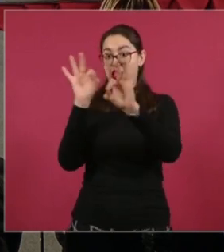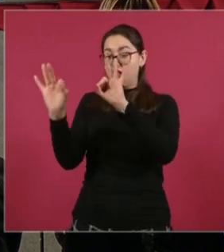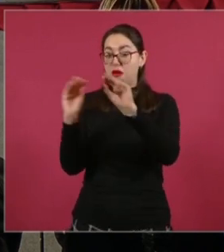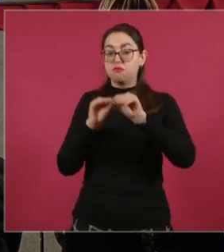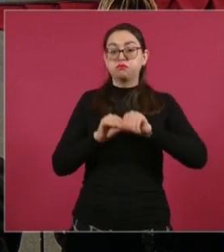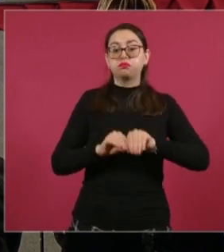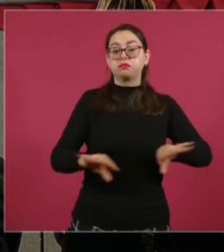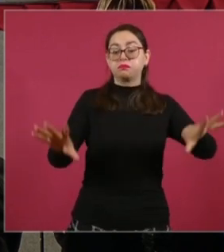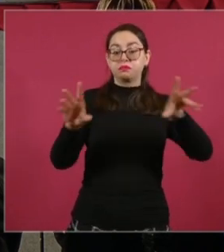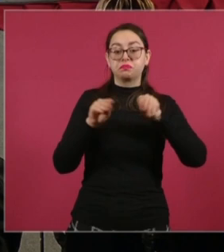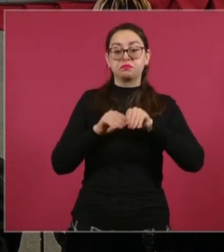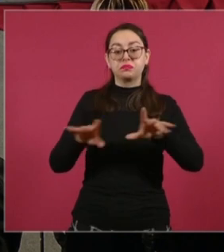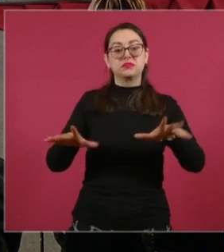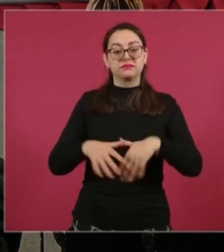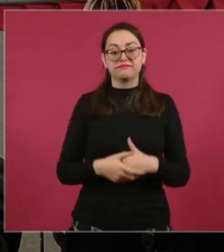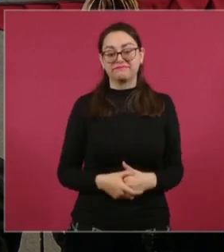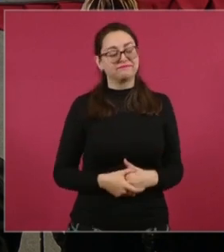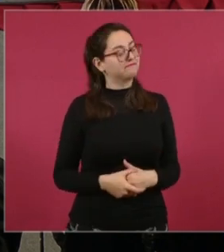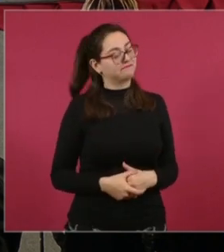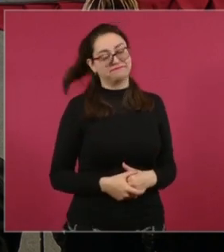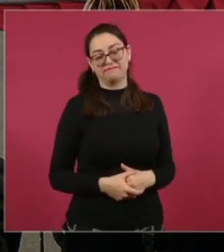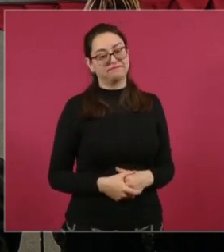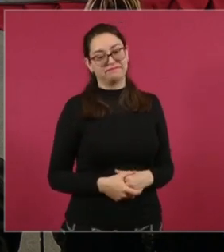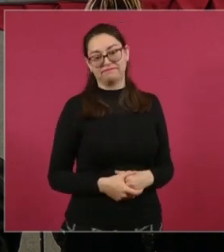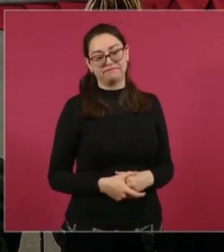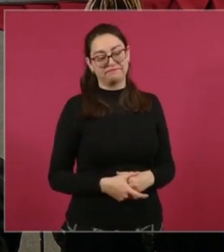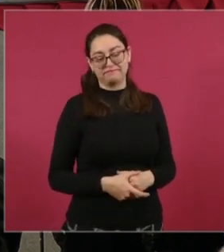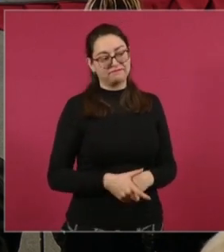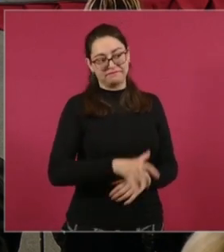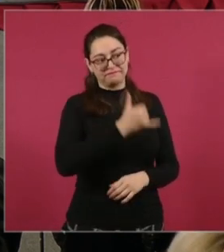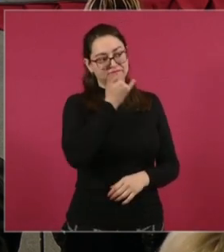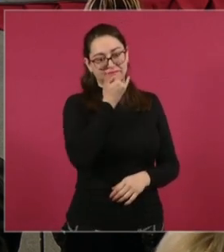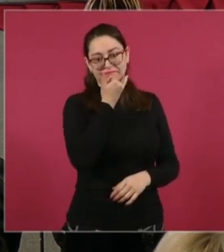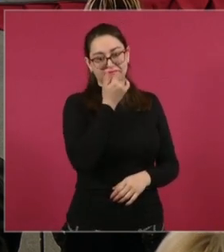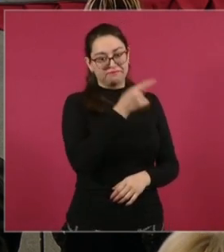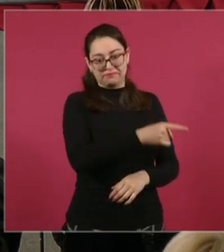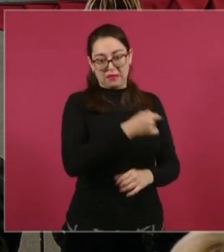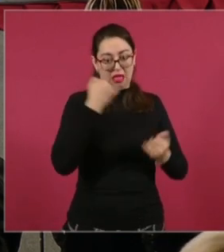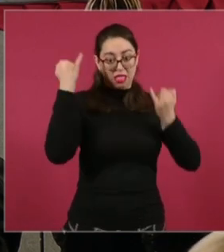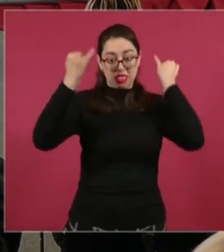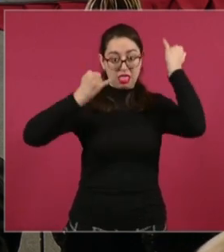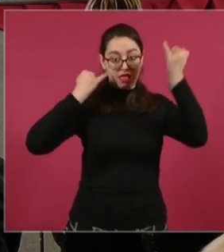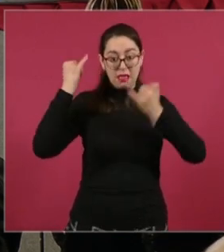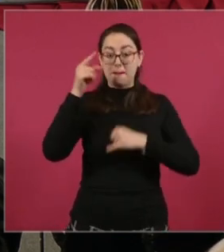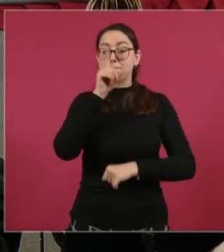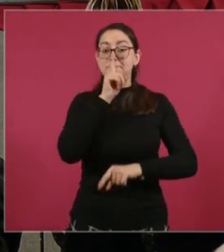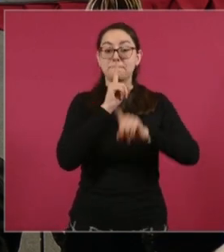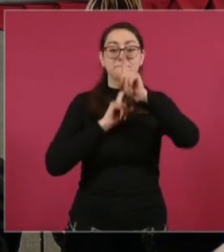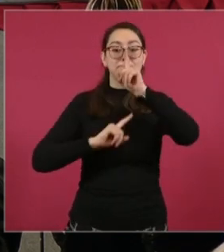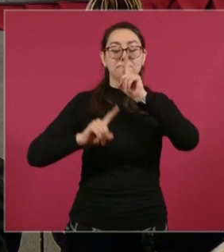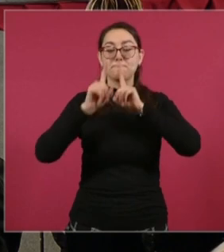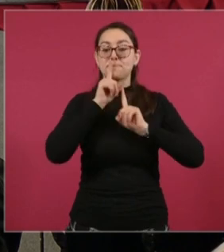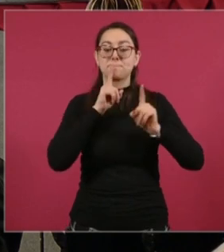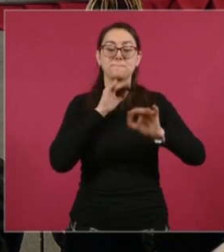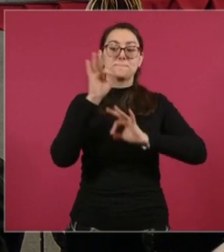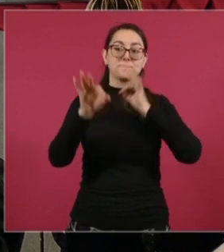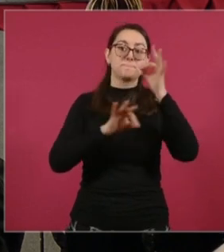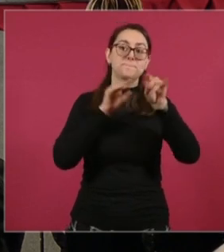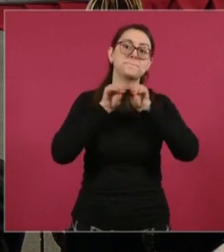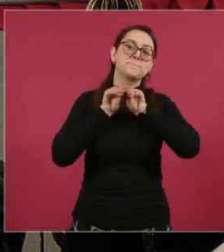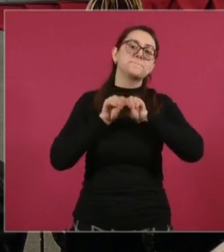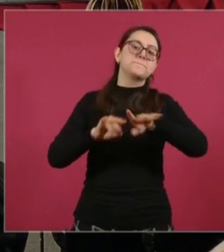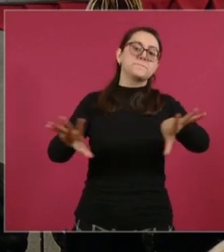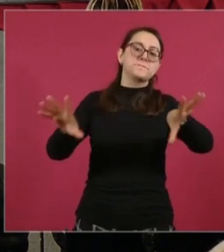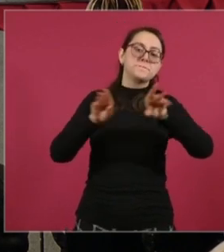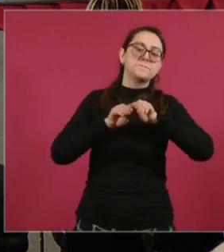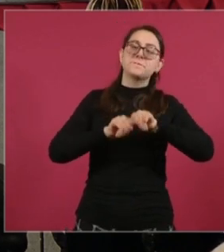Y está demostrado que todo eso fue creado por un pensamiento dominante.